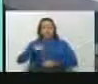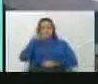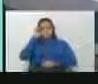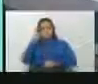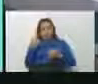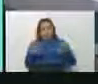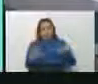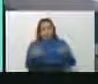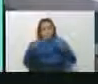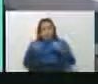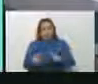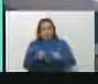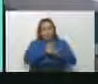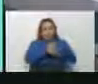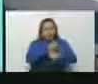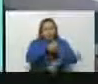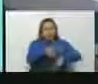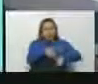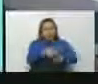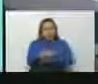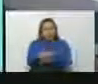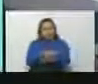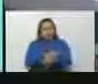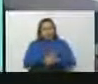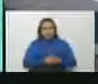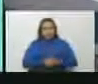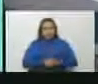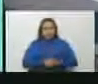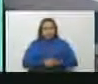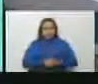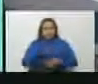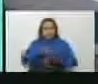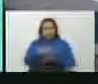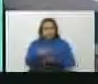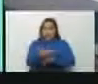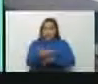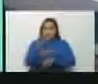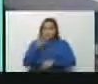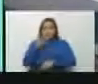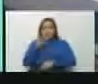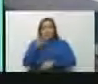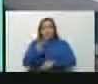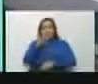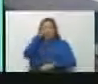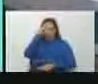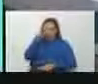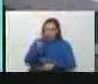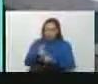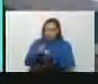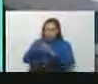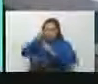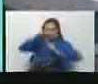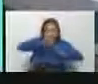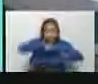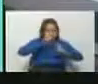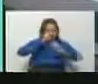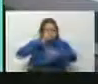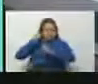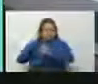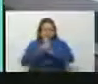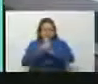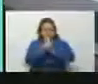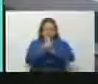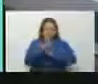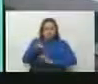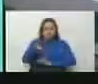ahora somos menos nacionalistas que antes, porque antes, por ejemplo, había como un honor y un respeto a nuestros símbolos